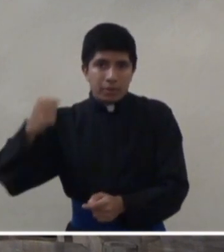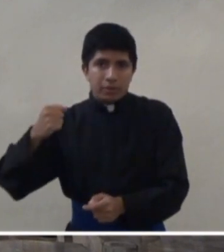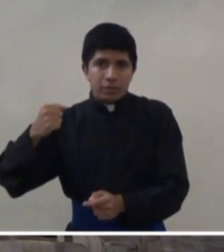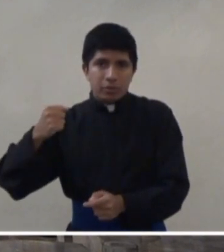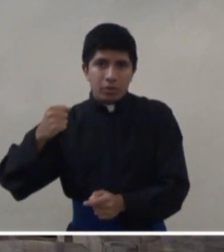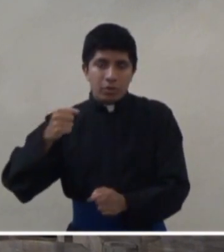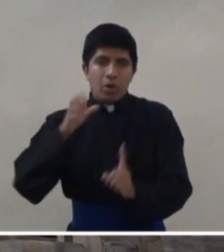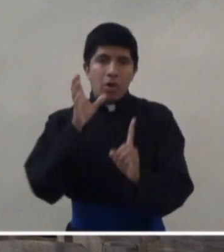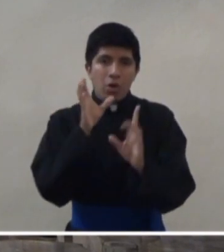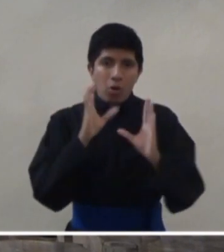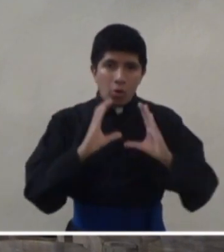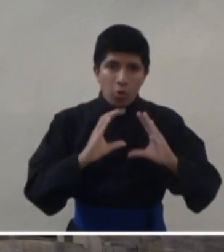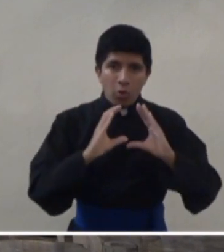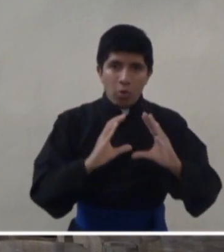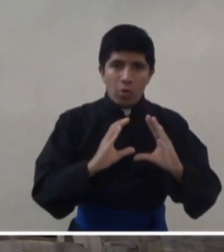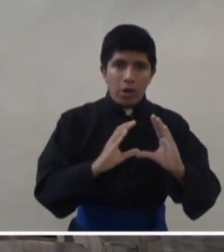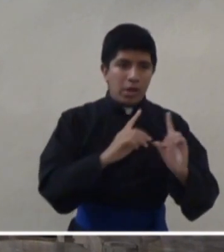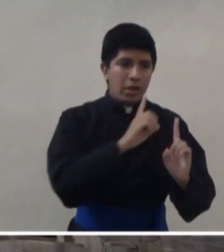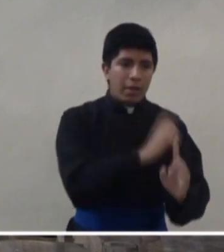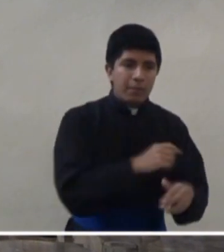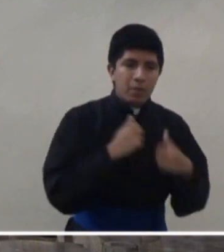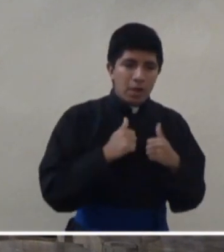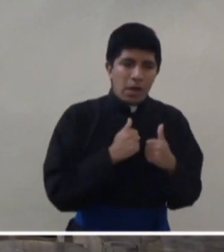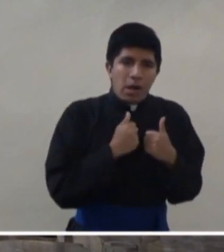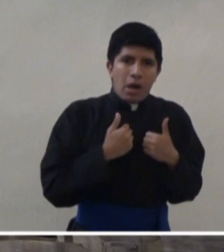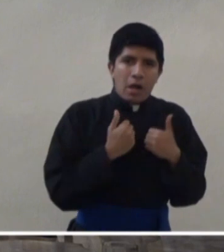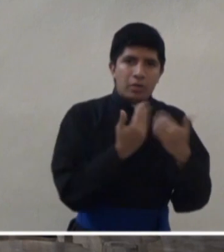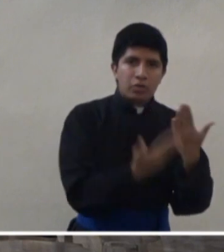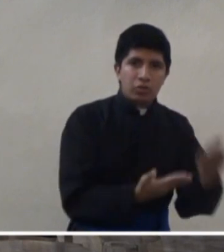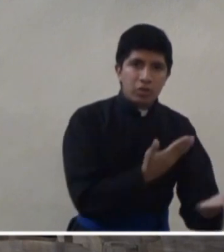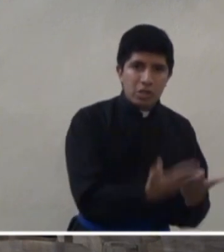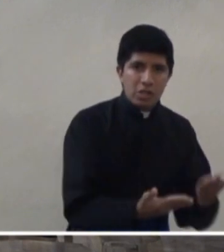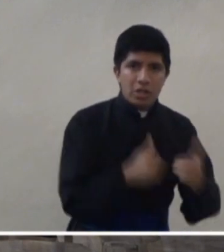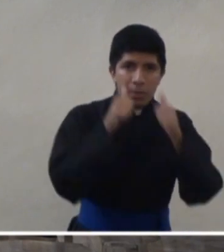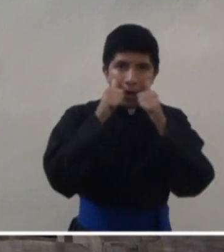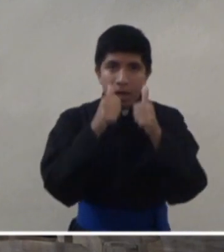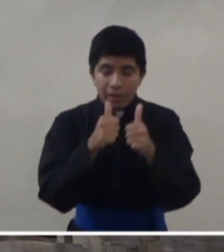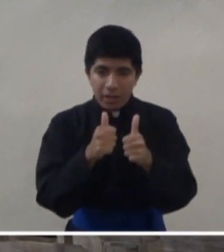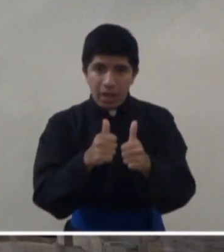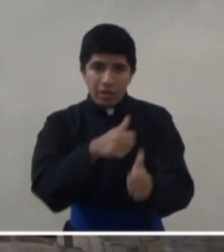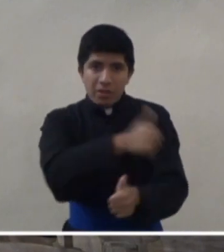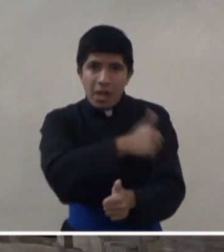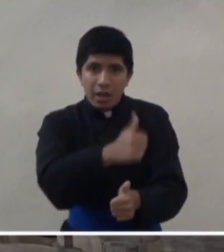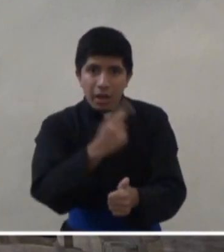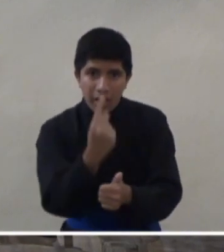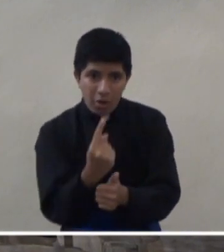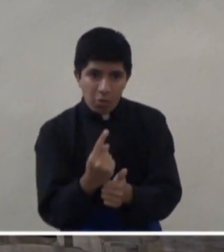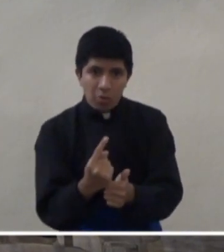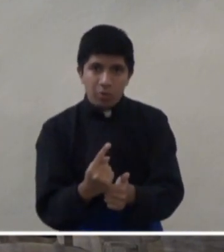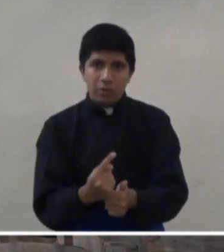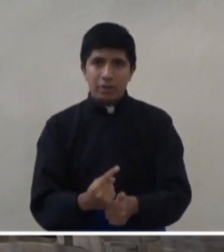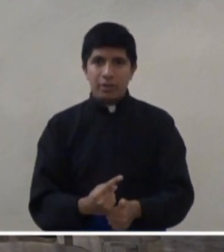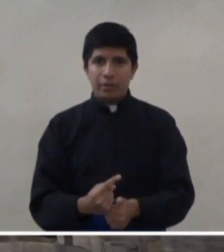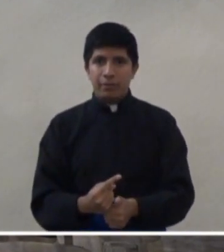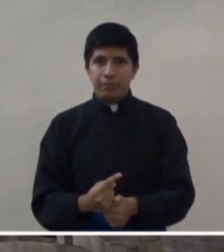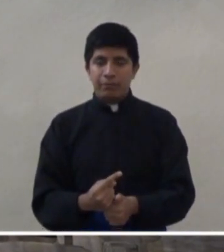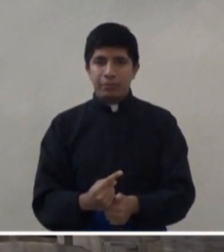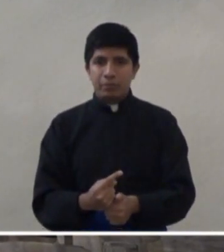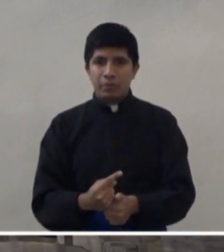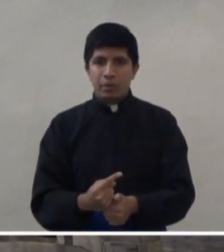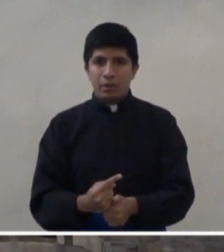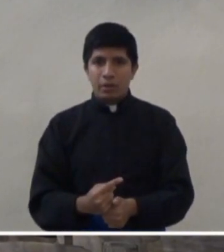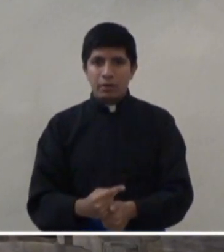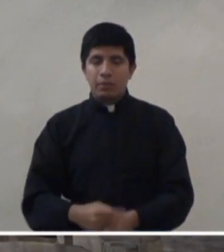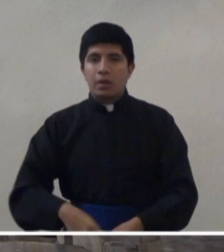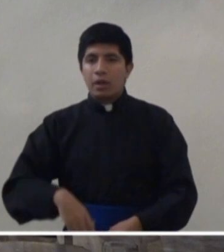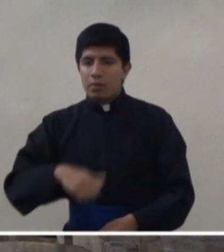va, cuida, vigila, atiende a cada una de sus ovejas, no en rebaño, sino en